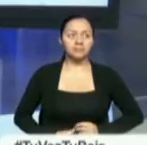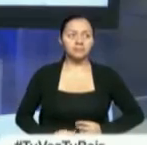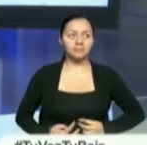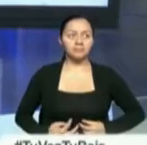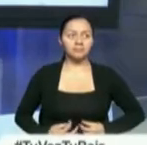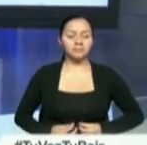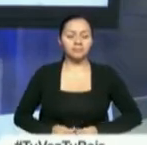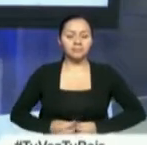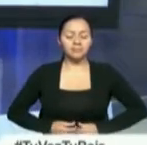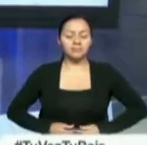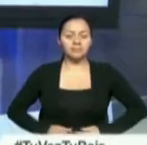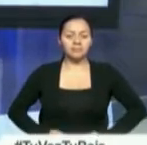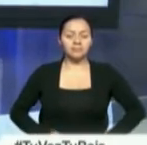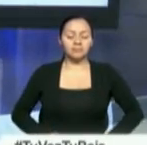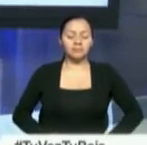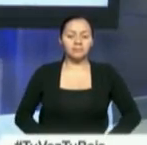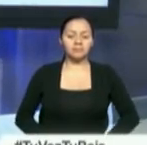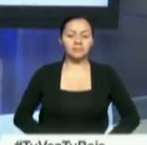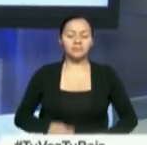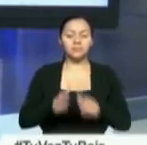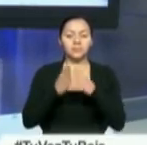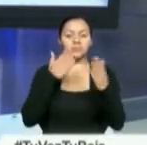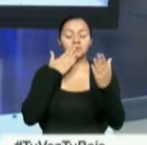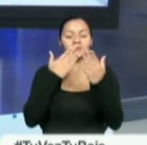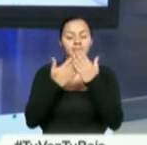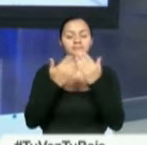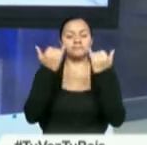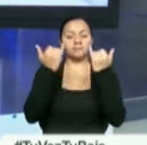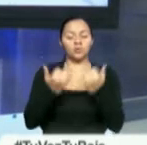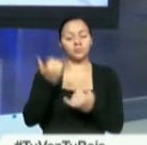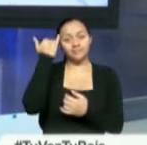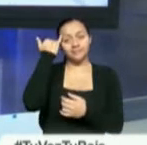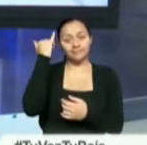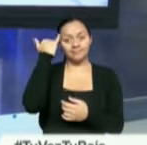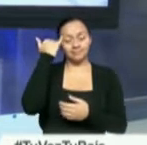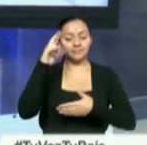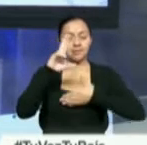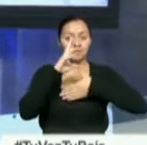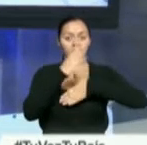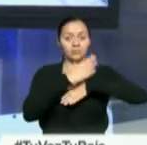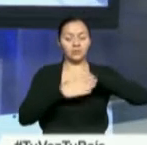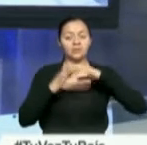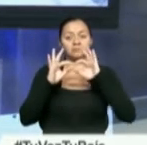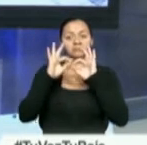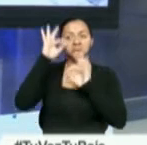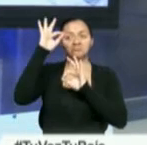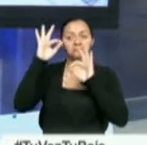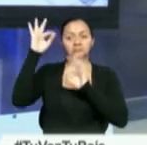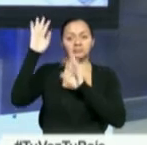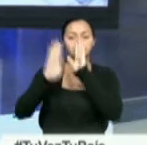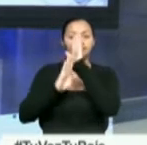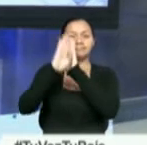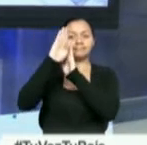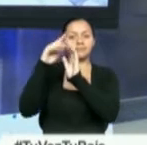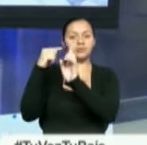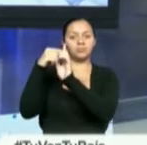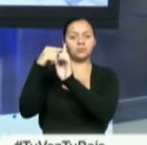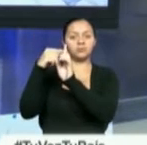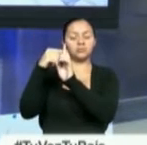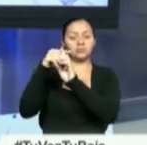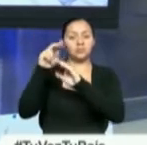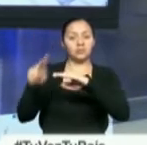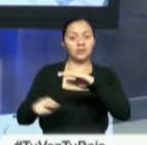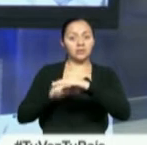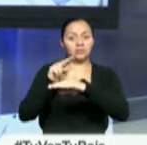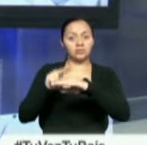muchas gracias cristina el índice de innovación latinoamericano muestra tendencia de crecimiento positivo en ecuador a nivel nacional